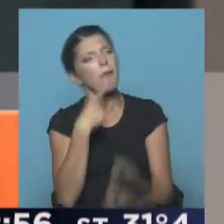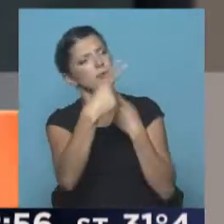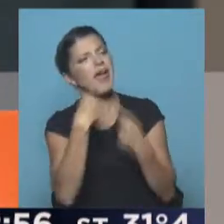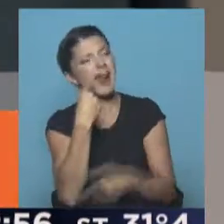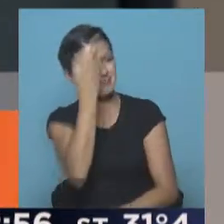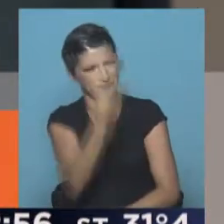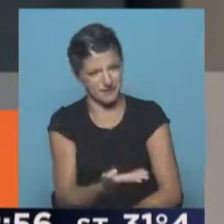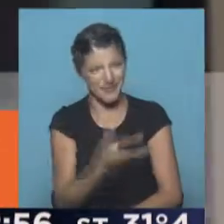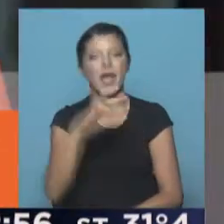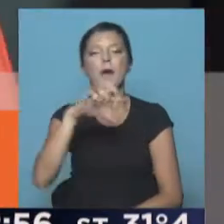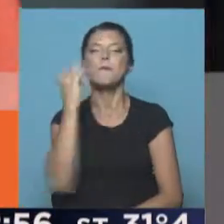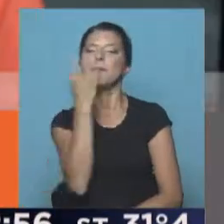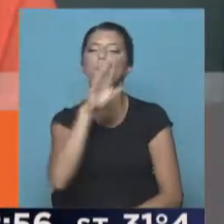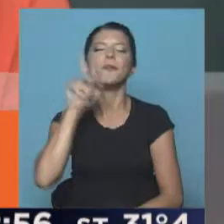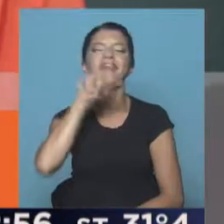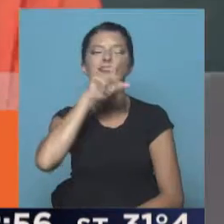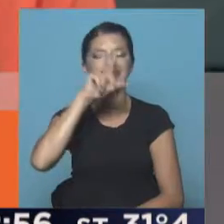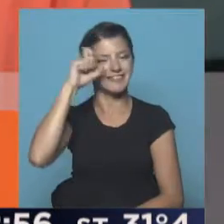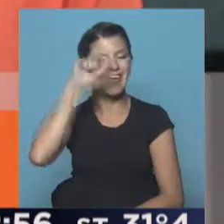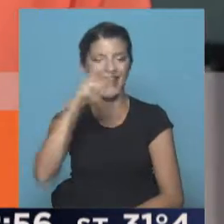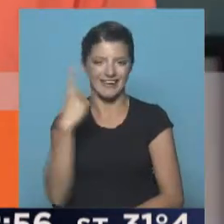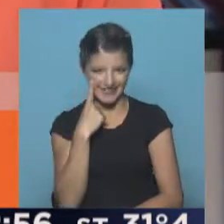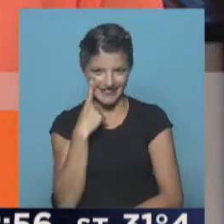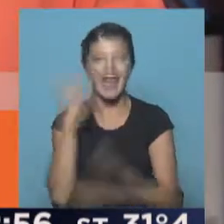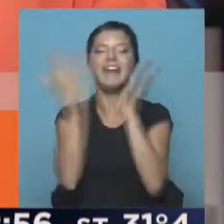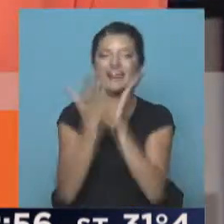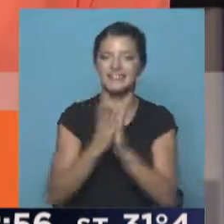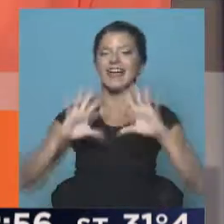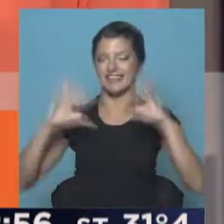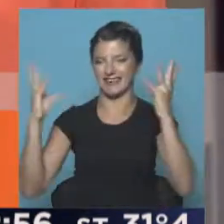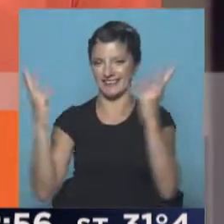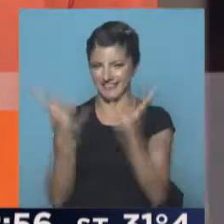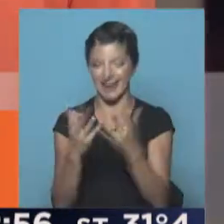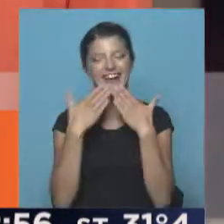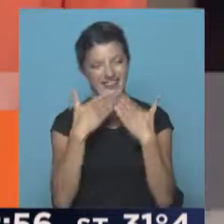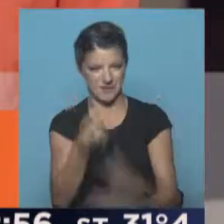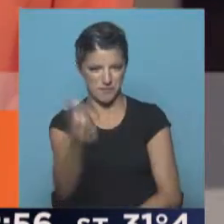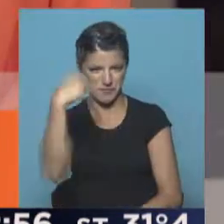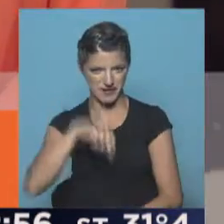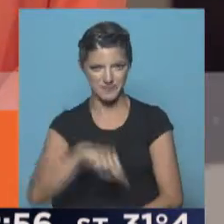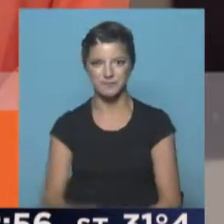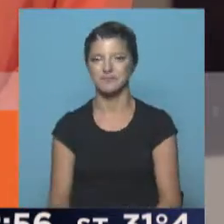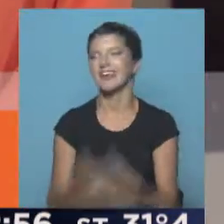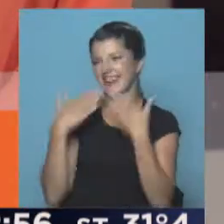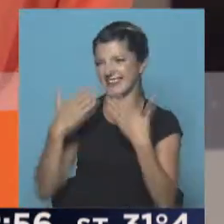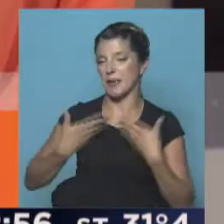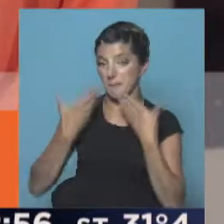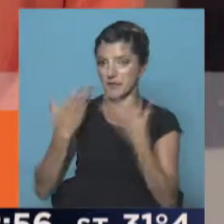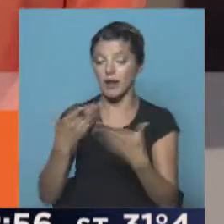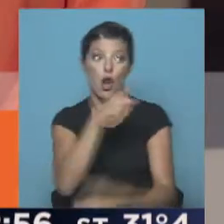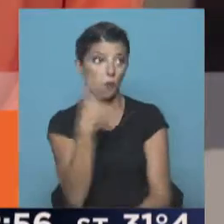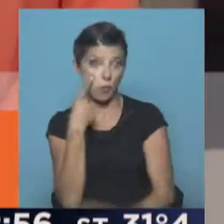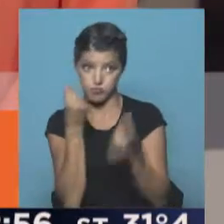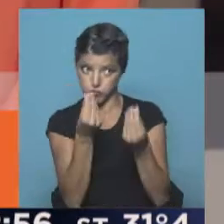a Gabriel Puricelli, analista internacional y vicepresidente del Laboratorio de Políticas Públicas. Gracias por venir, Gabriel. Gracias por la invitación. Muy conocedor de la